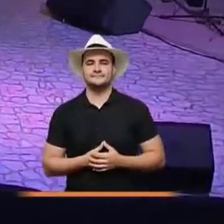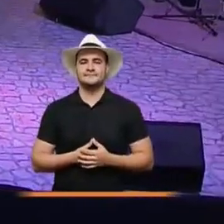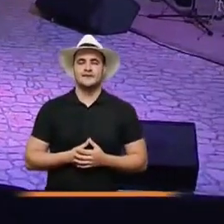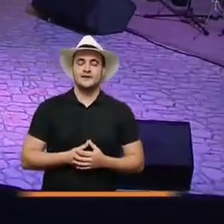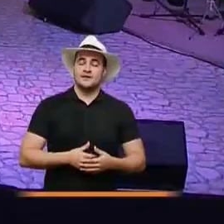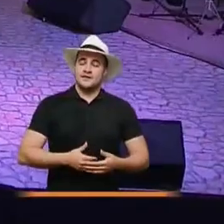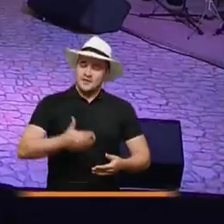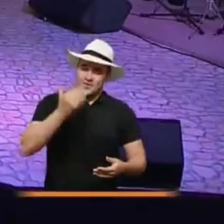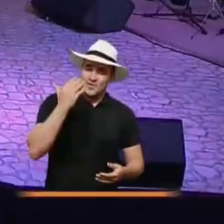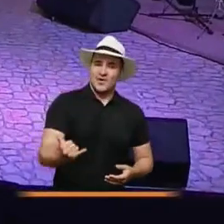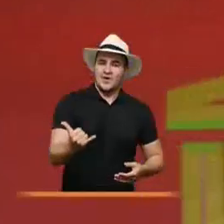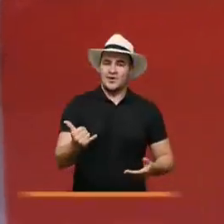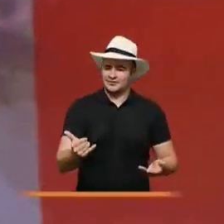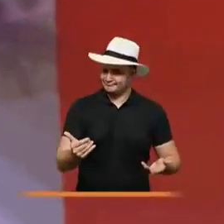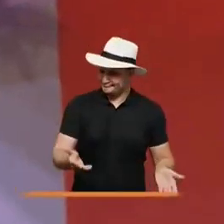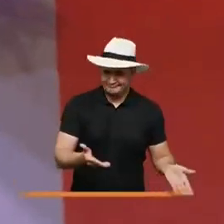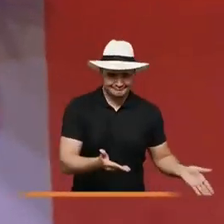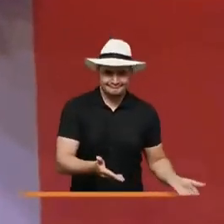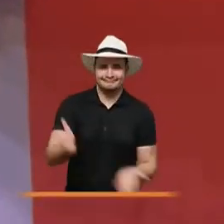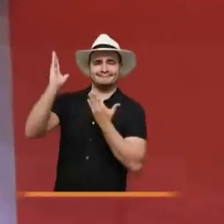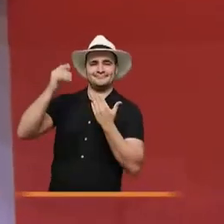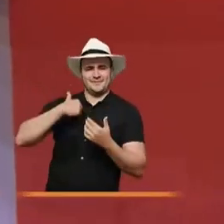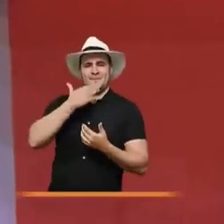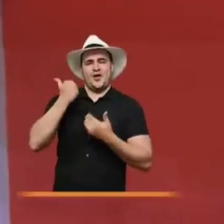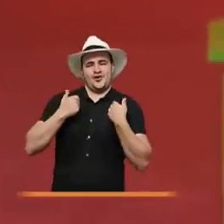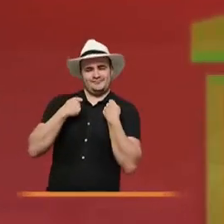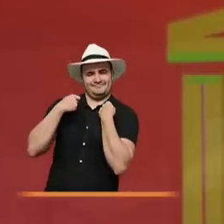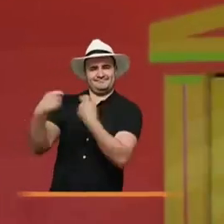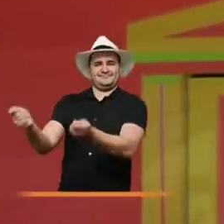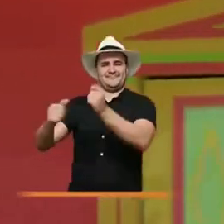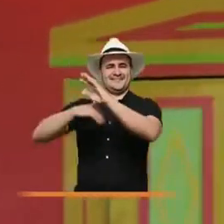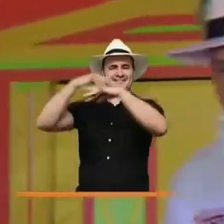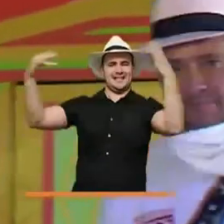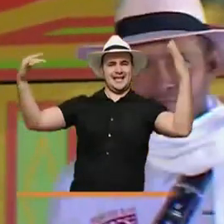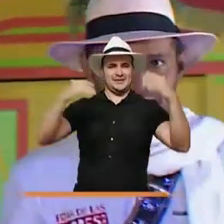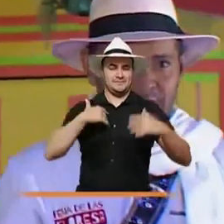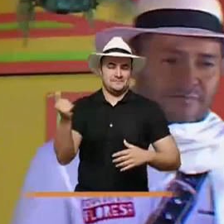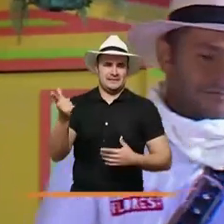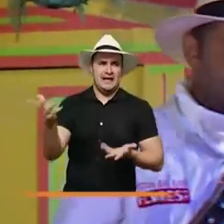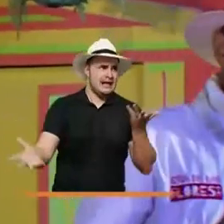ustedes y le debo el cielo para ver si le das